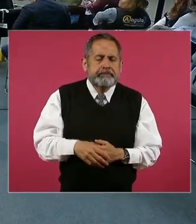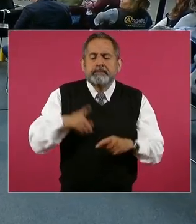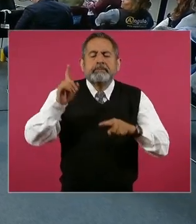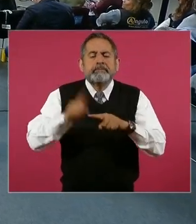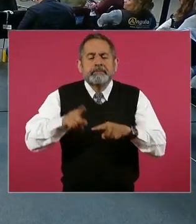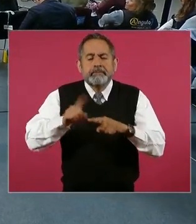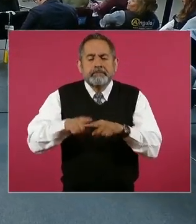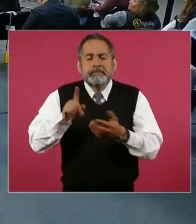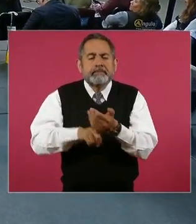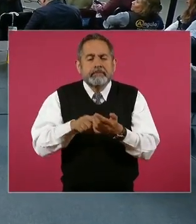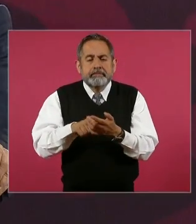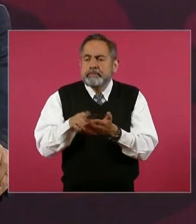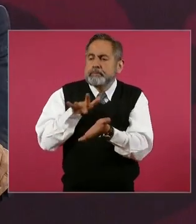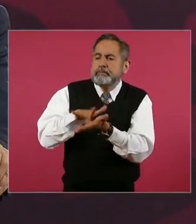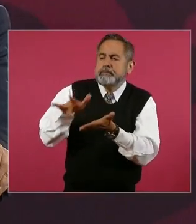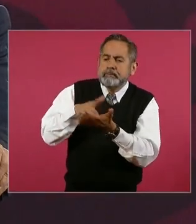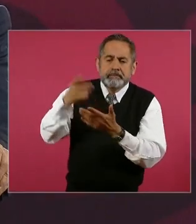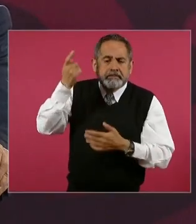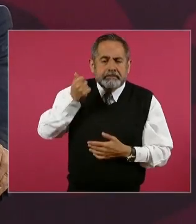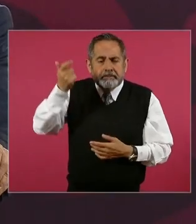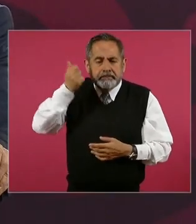quienes reciben